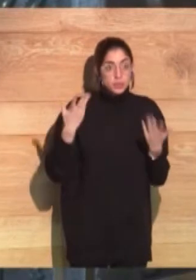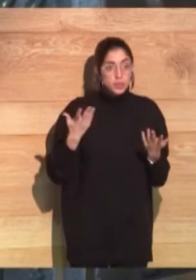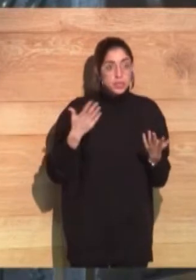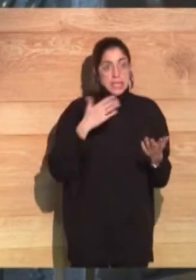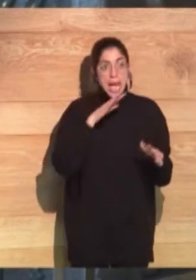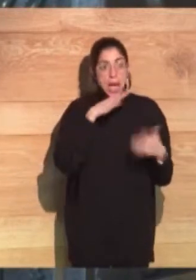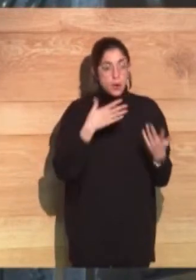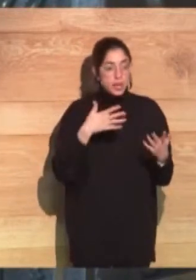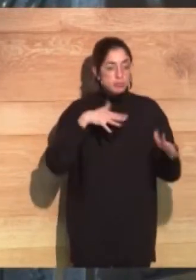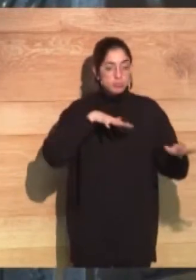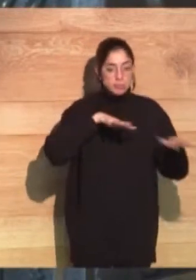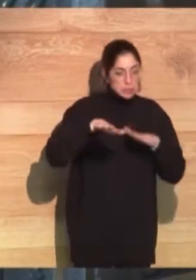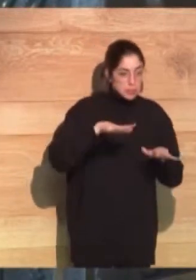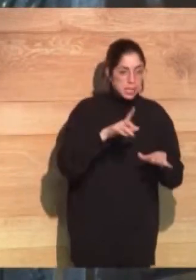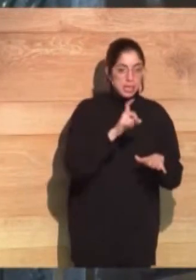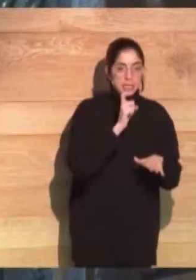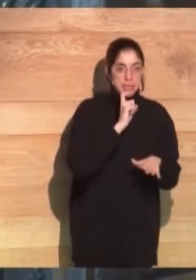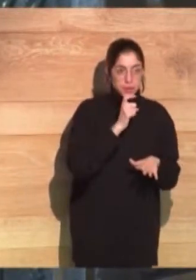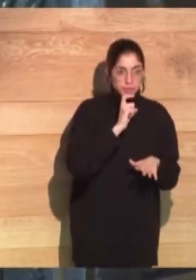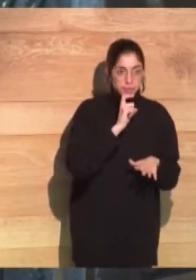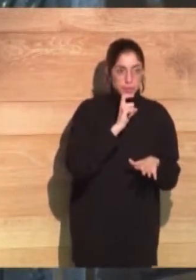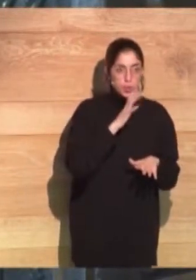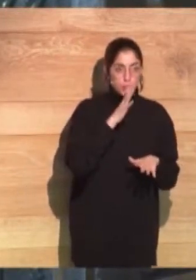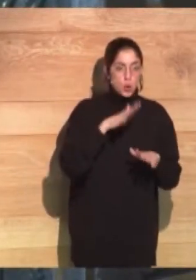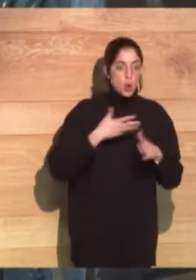dinámica difícil donde la cooperación